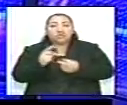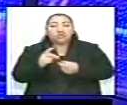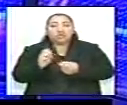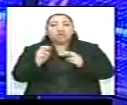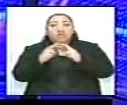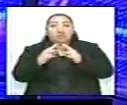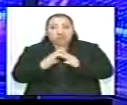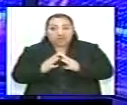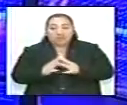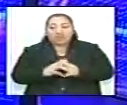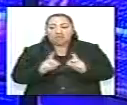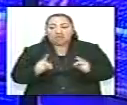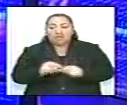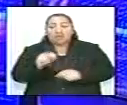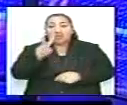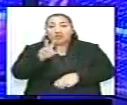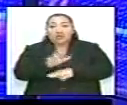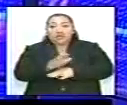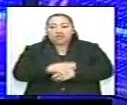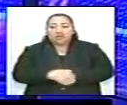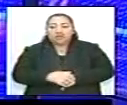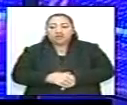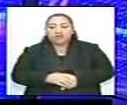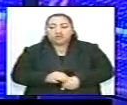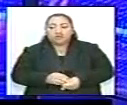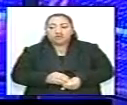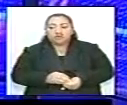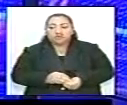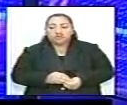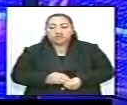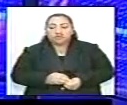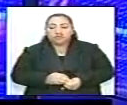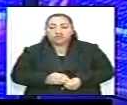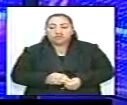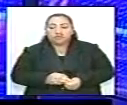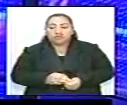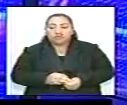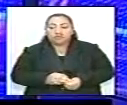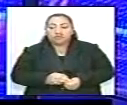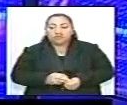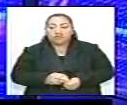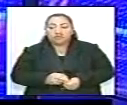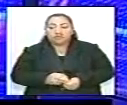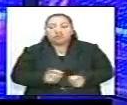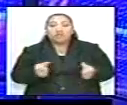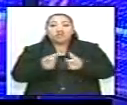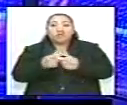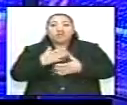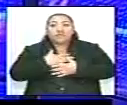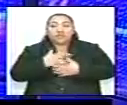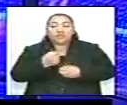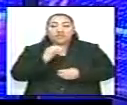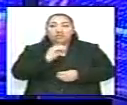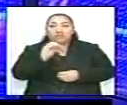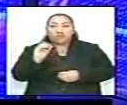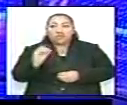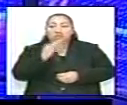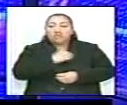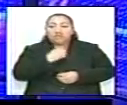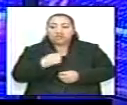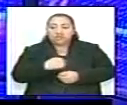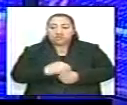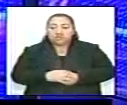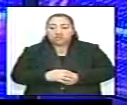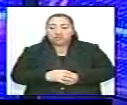de vivienda, pero a las 2 de la tarde va a sesionar la comisión de salud. Se ha citado a la